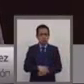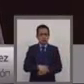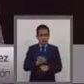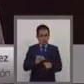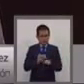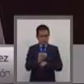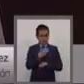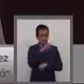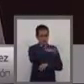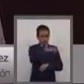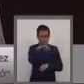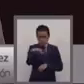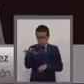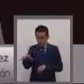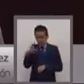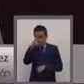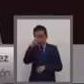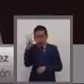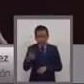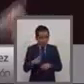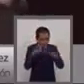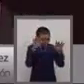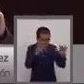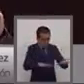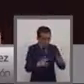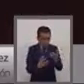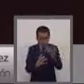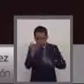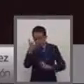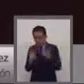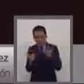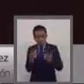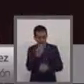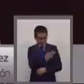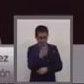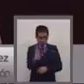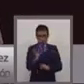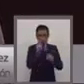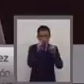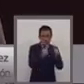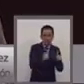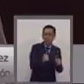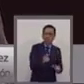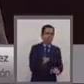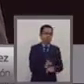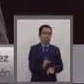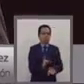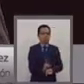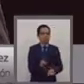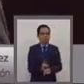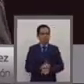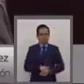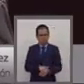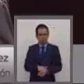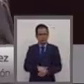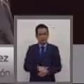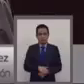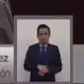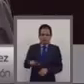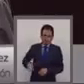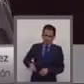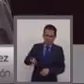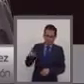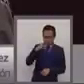esta crisis no han sido atendidos, o han sido supuestamente atendidos. Uno de los programas que el gobierno de